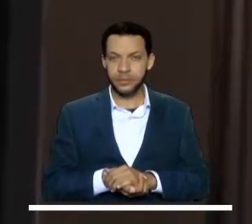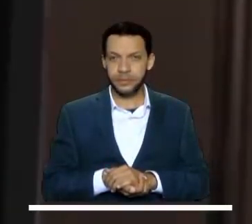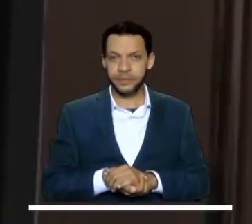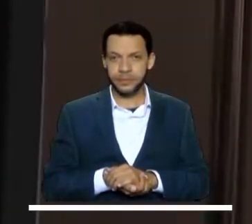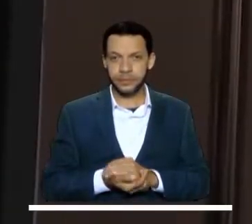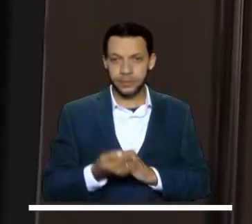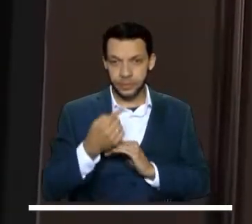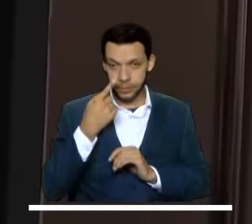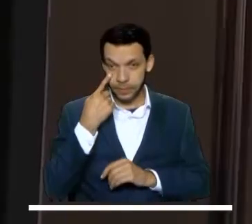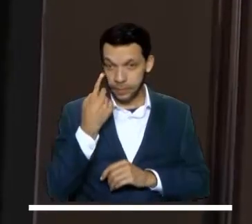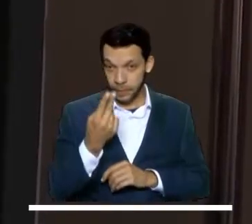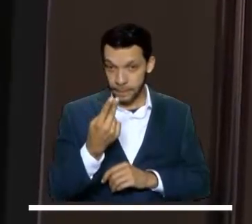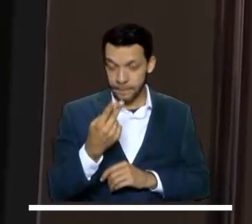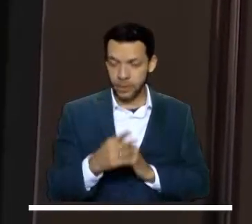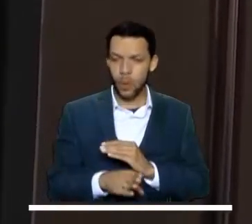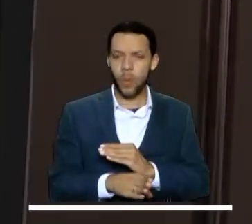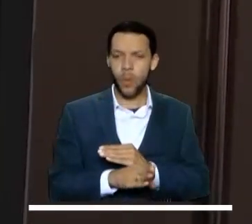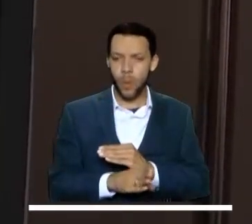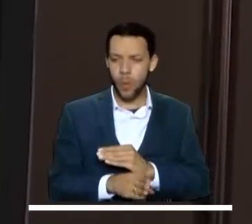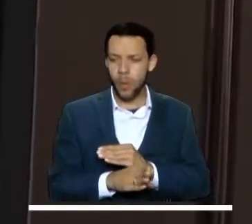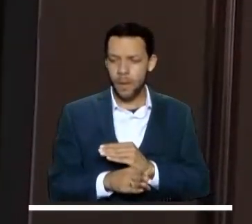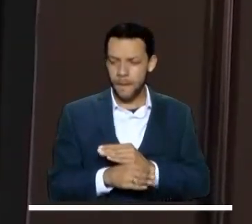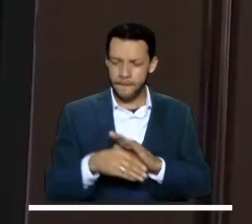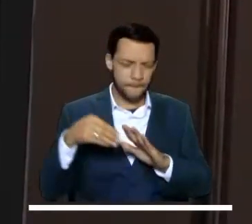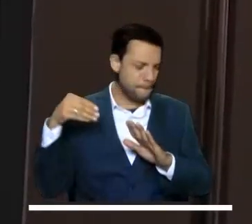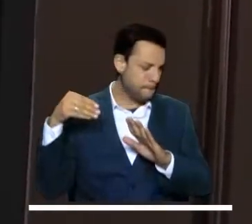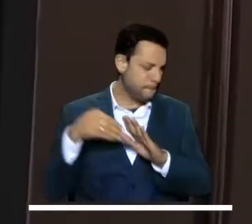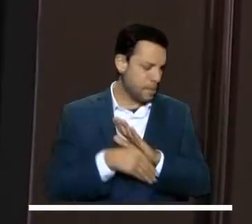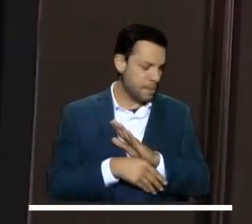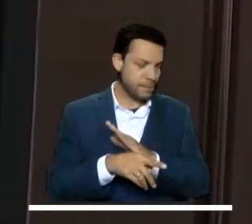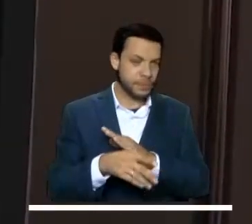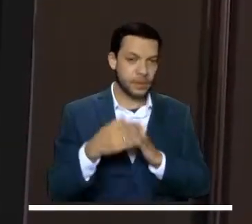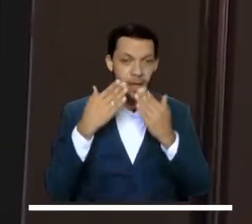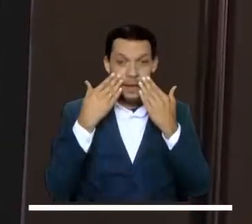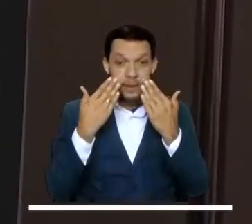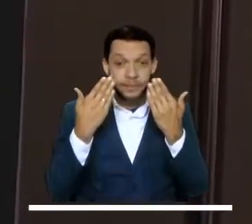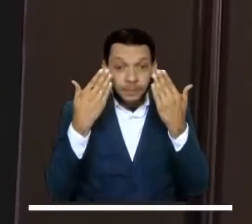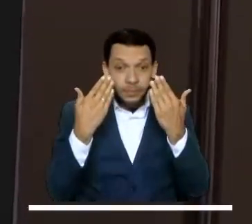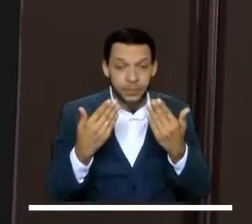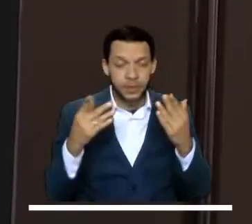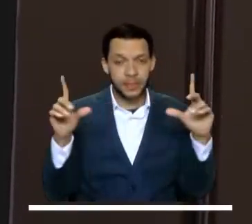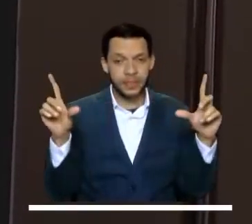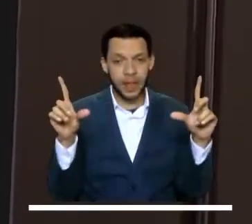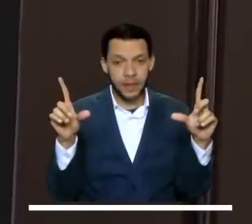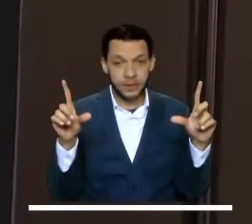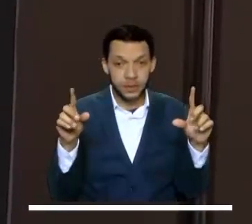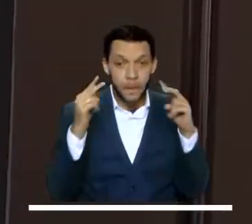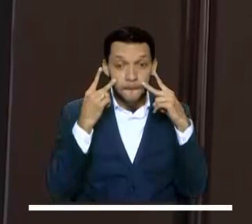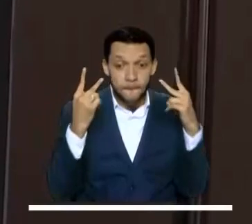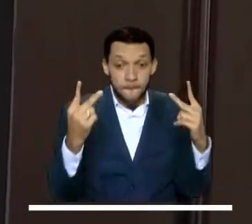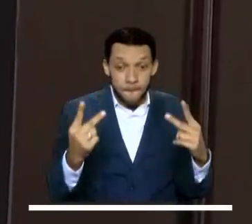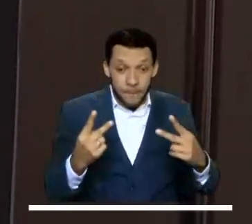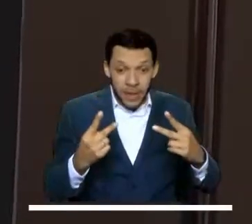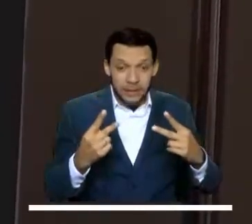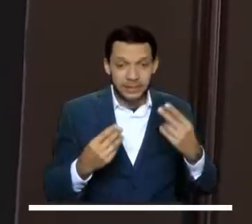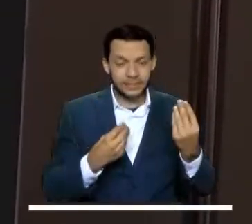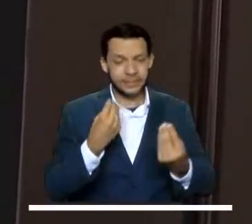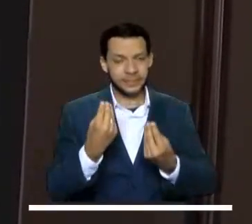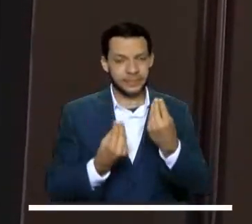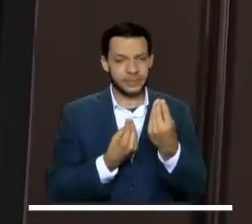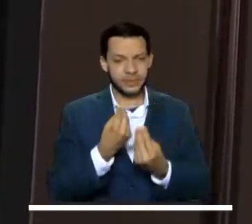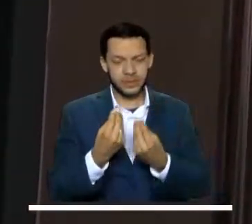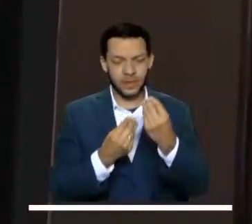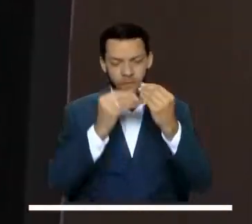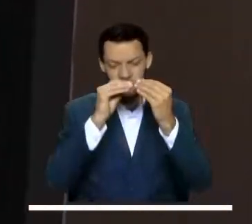Ustedes ven un recorrido interno. Esto es algo maravilloso, que ustedes se puedan dar ese regalo en televisión de ver esto. Acabamos de llegar al